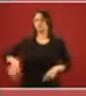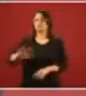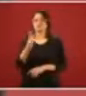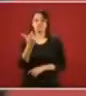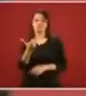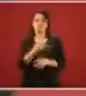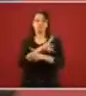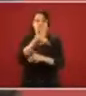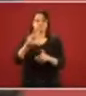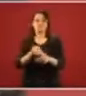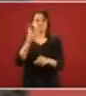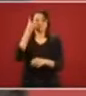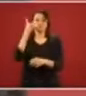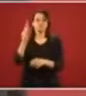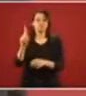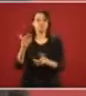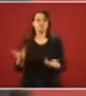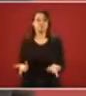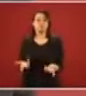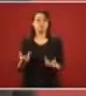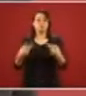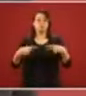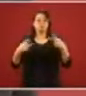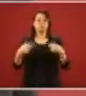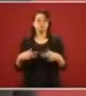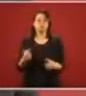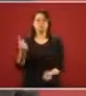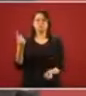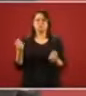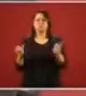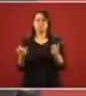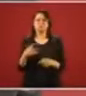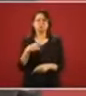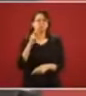Hay quienes nada más se encogen de hombros y a mí qué me importa, ¿no?